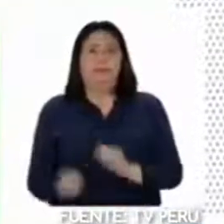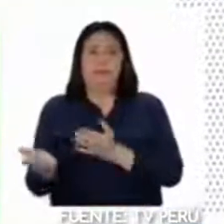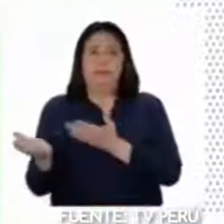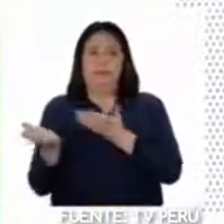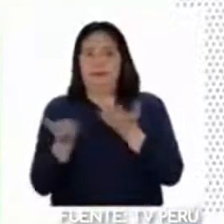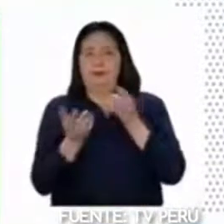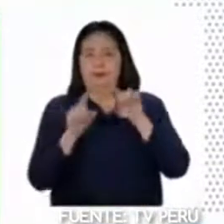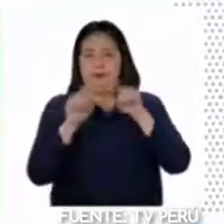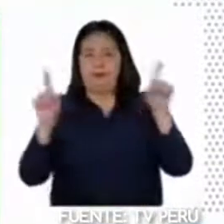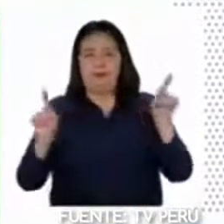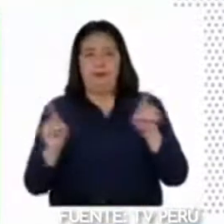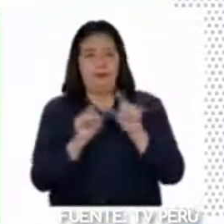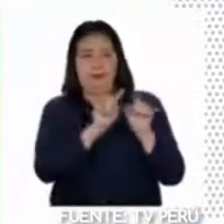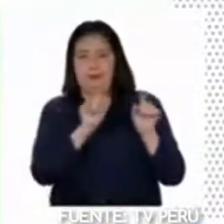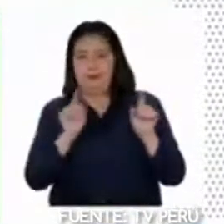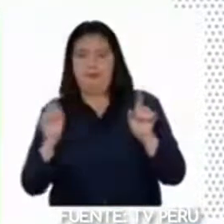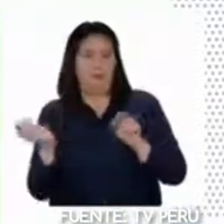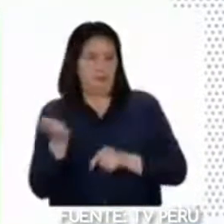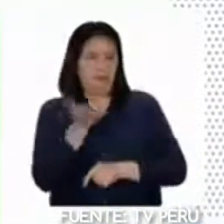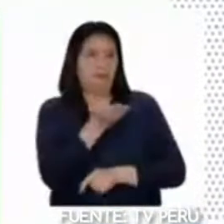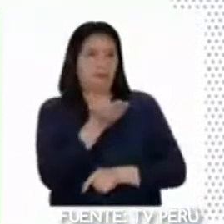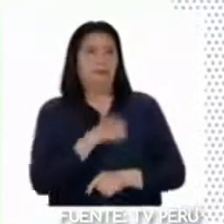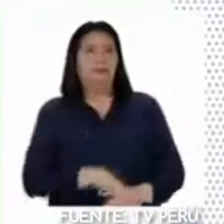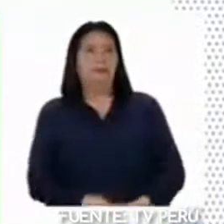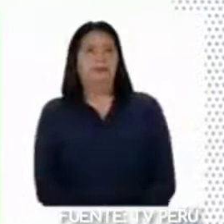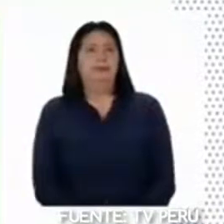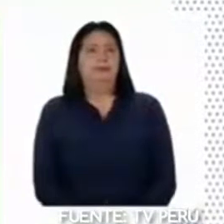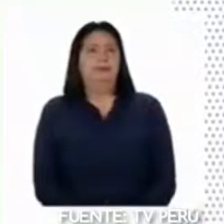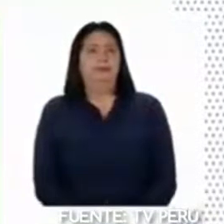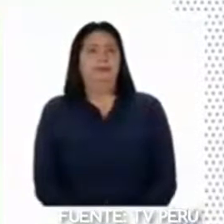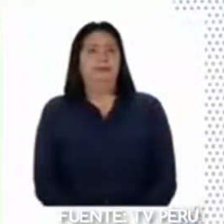se representaría en el tablero de la siguiente manera.